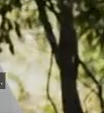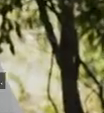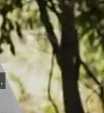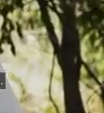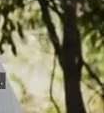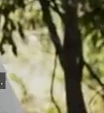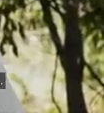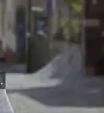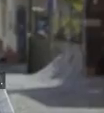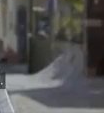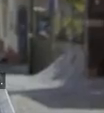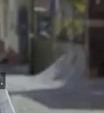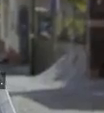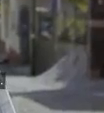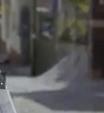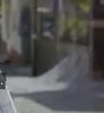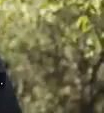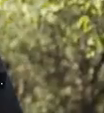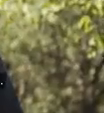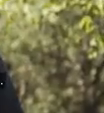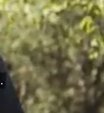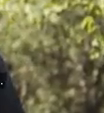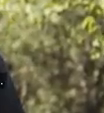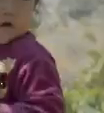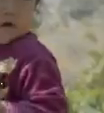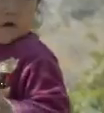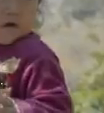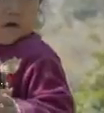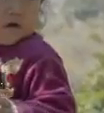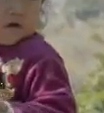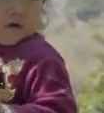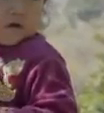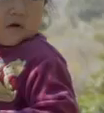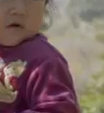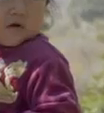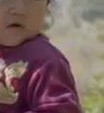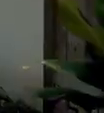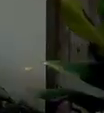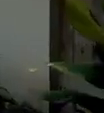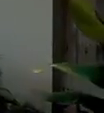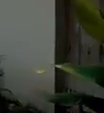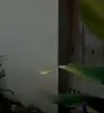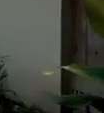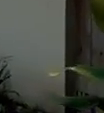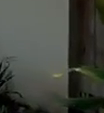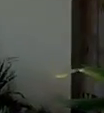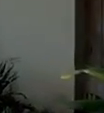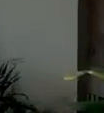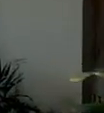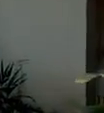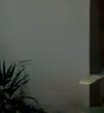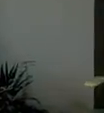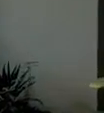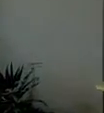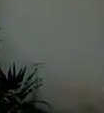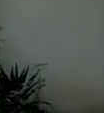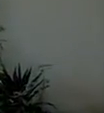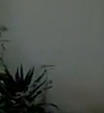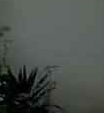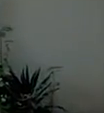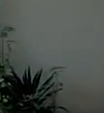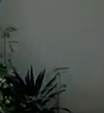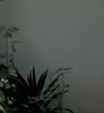una banca amiga, ética, abierta y social, que hace llegar a la población los apoyos de